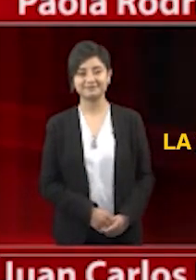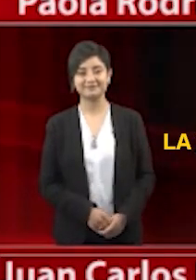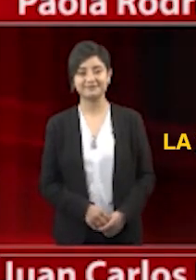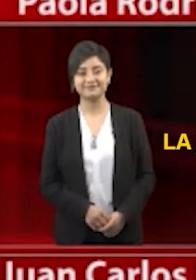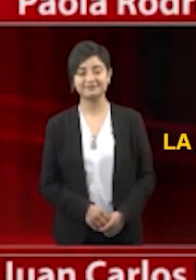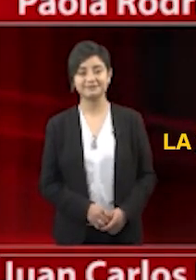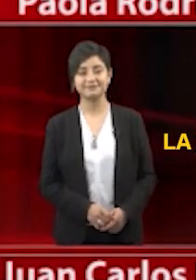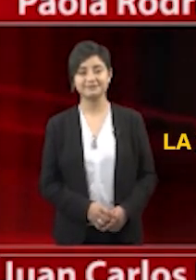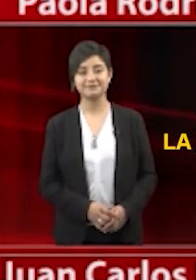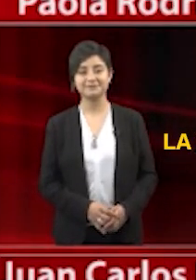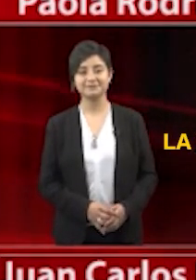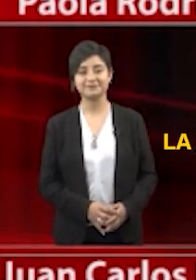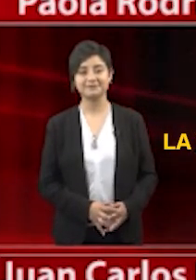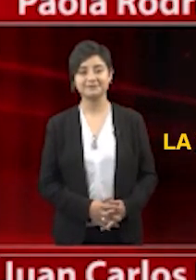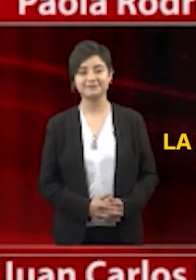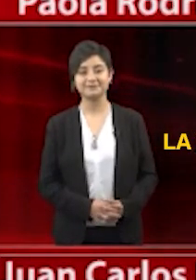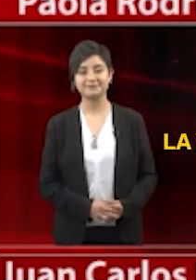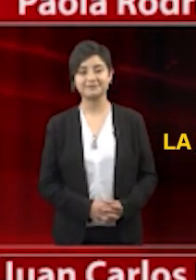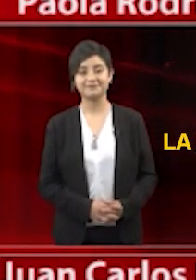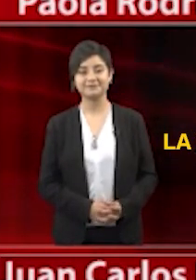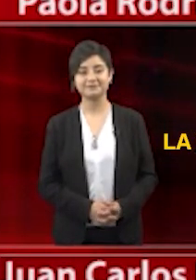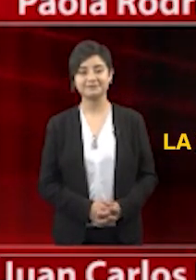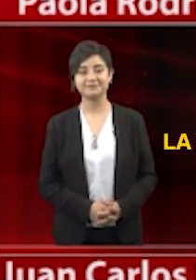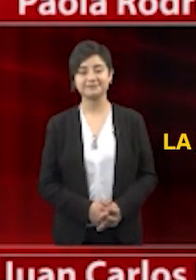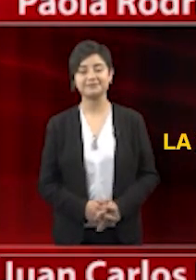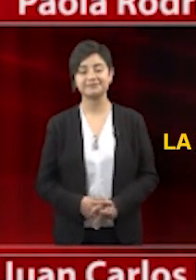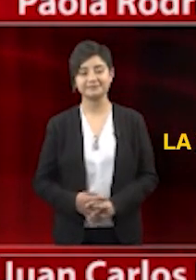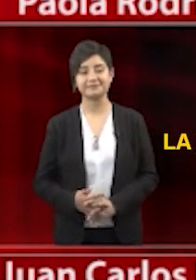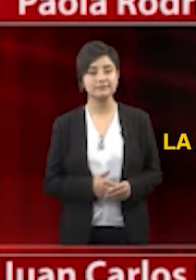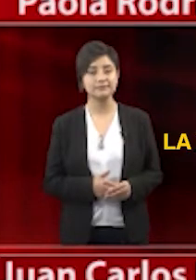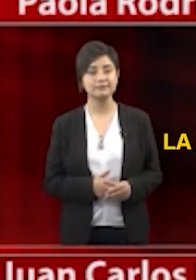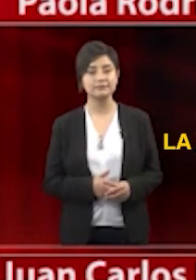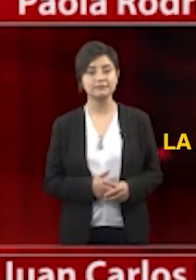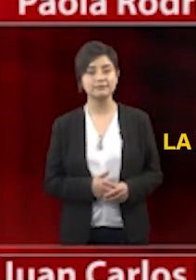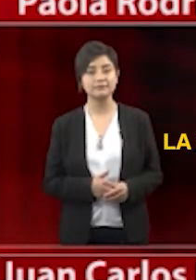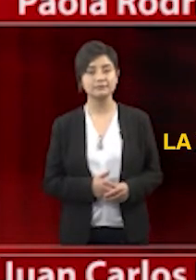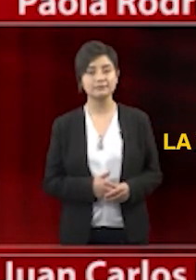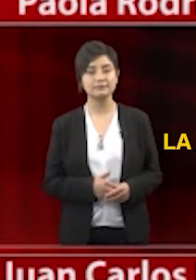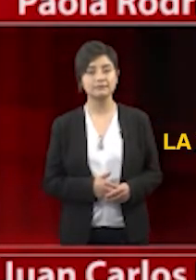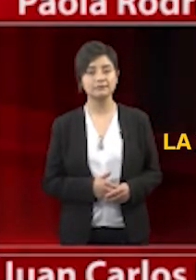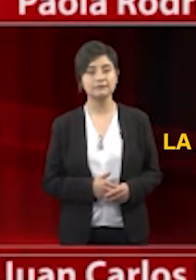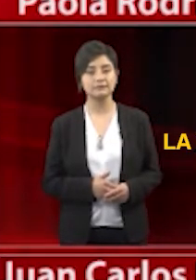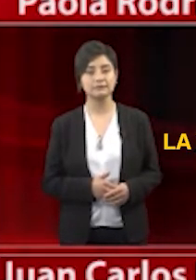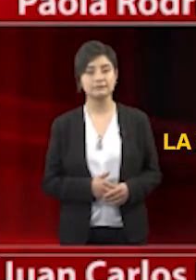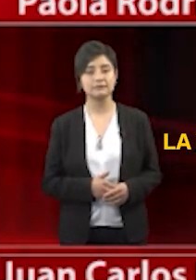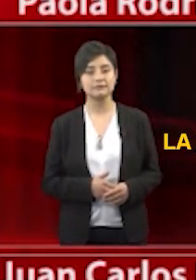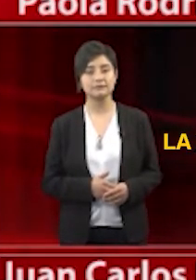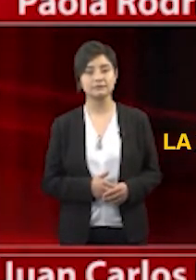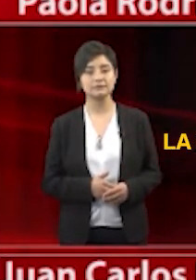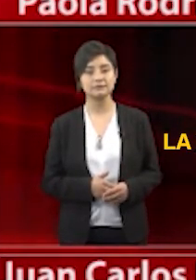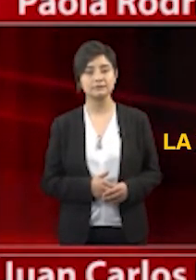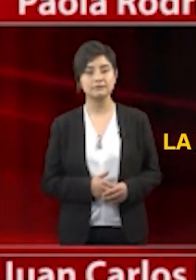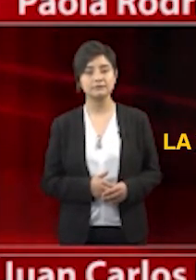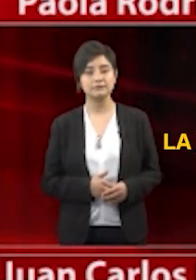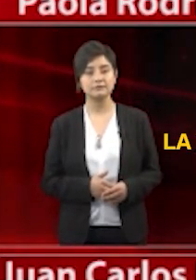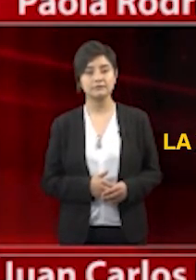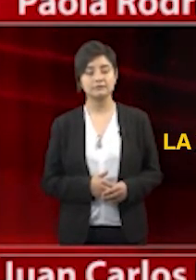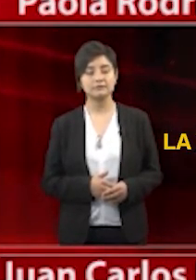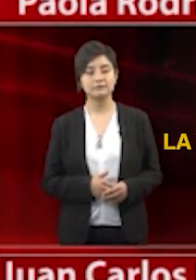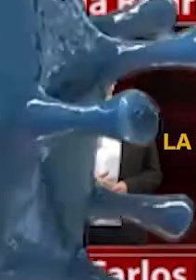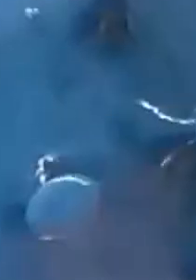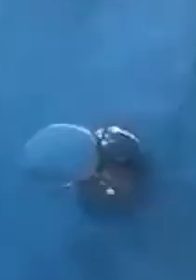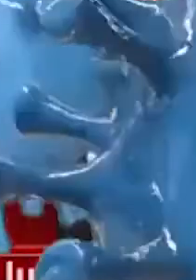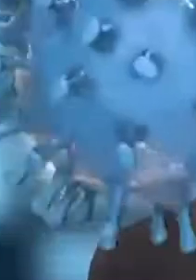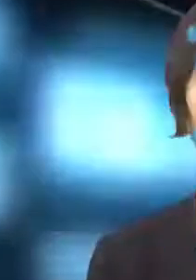pudiera volver a los niveles de productividad que tuvo antes de la apertura económica y, por supuesto, antes de los tratados de libre